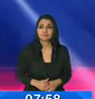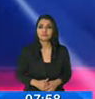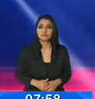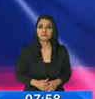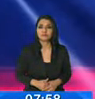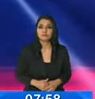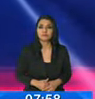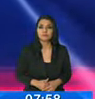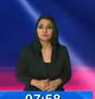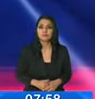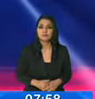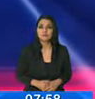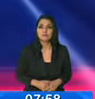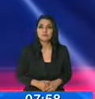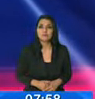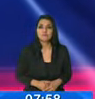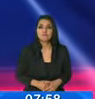la inversión es de